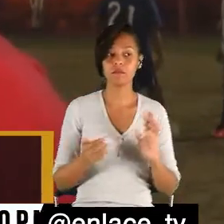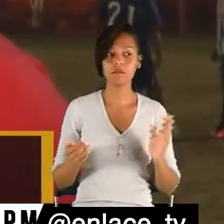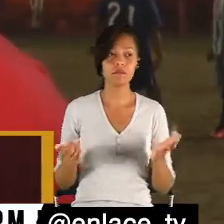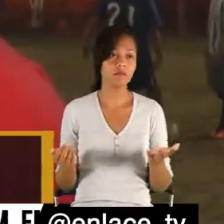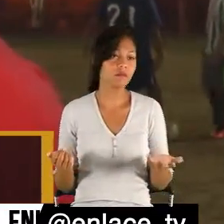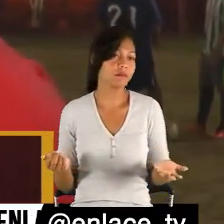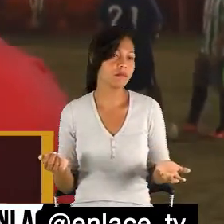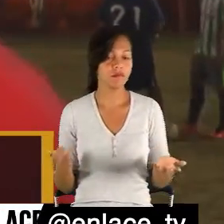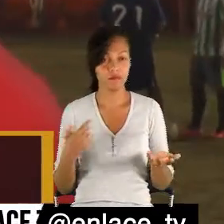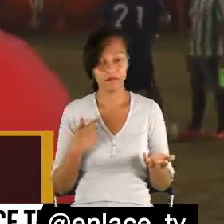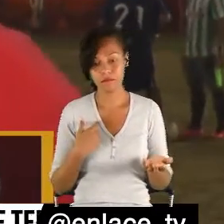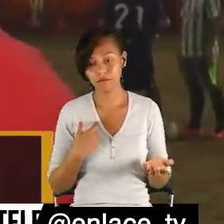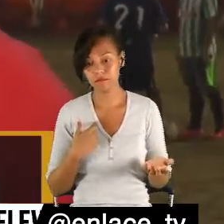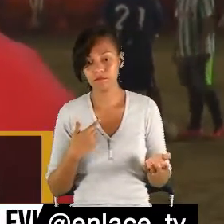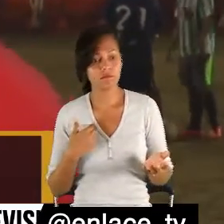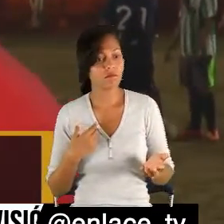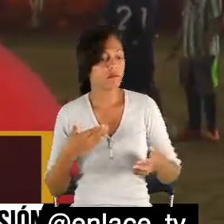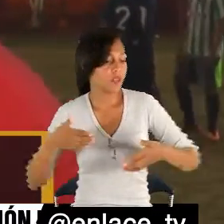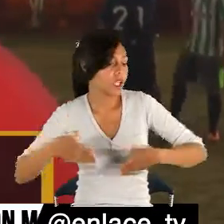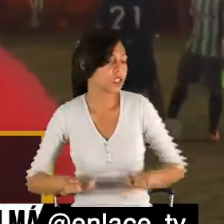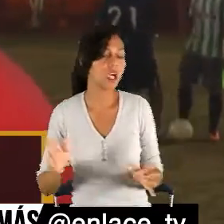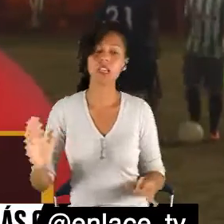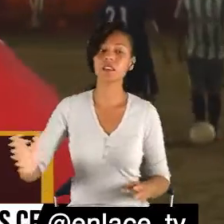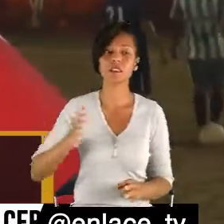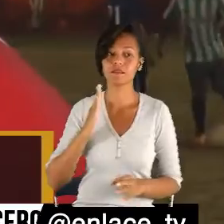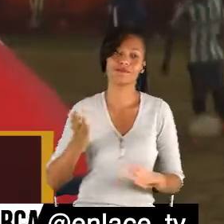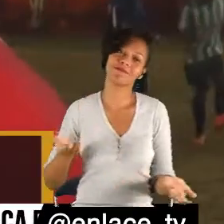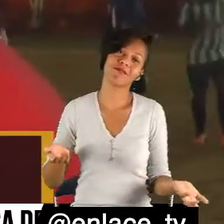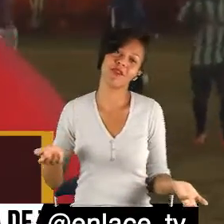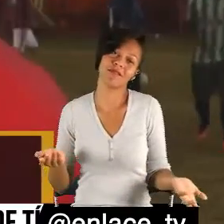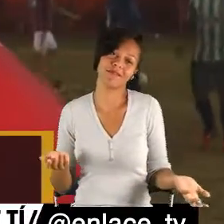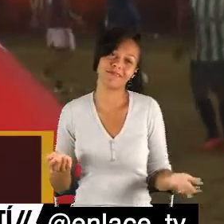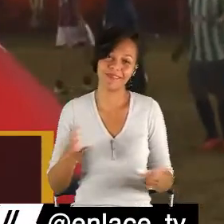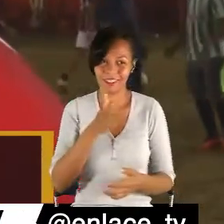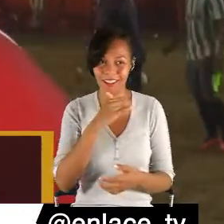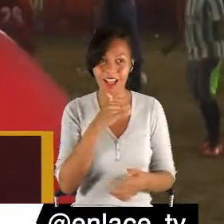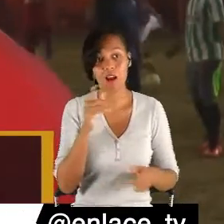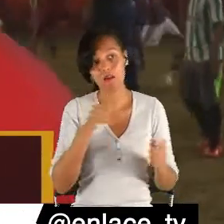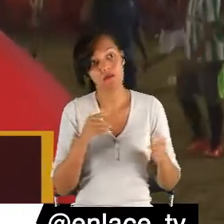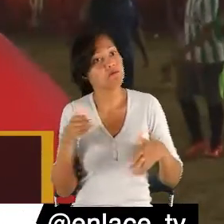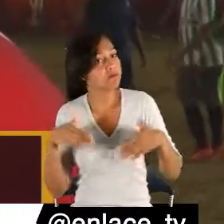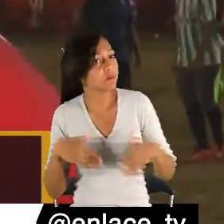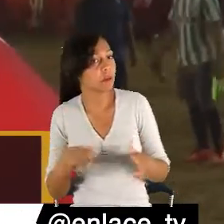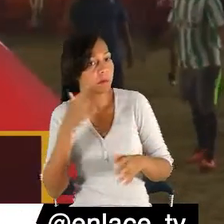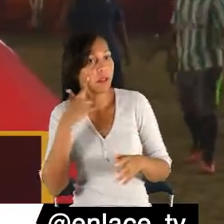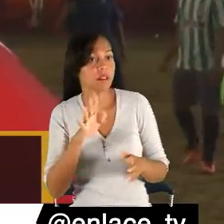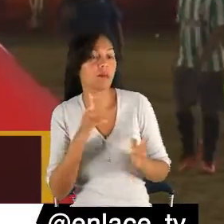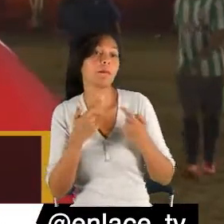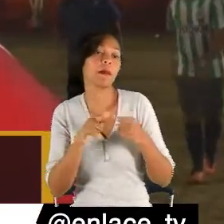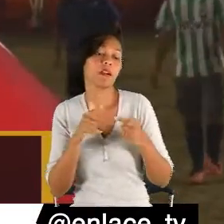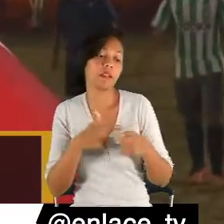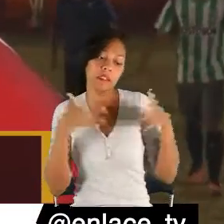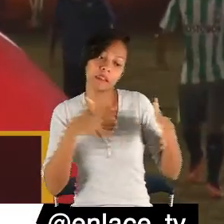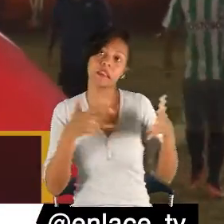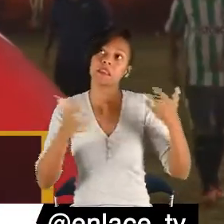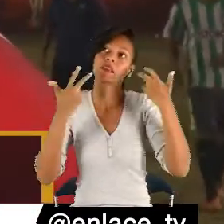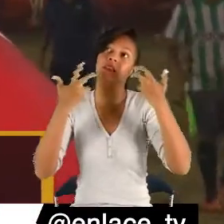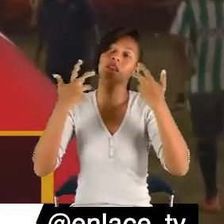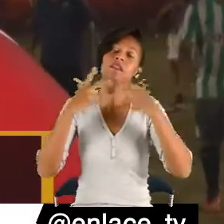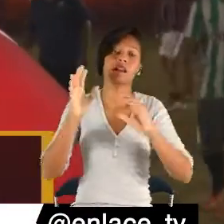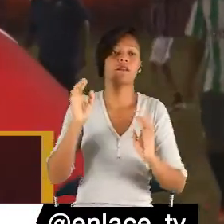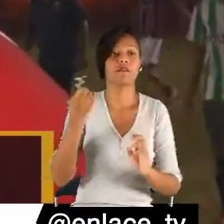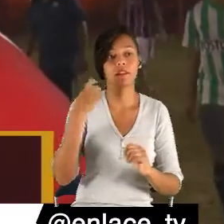nacen pero a veces como decía diomedes hay unos que nacen no se crían en este este es